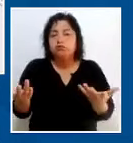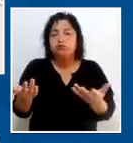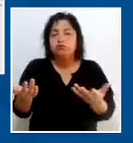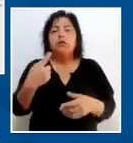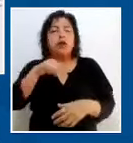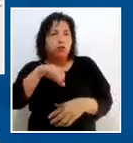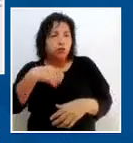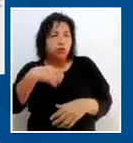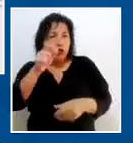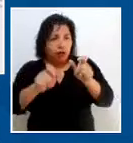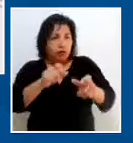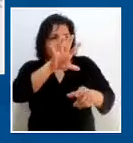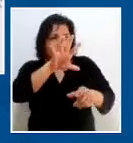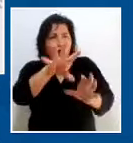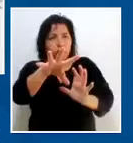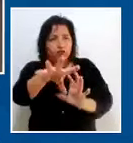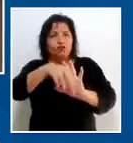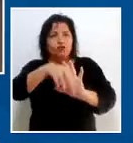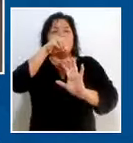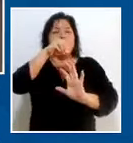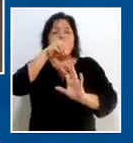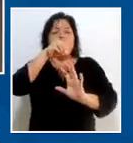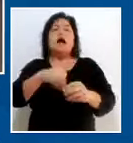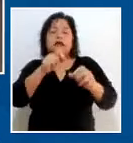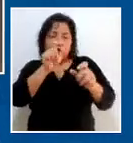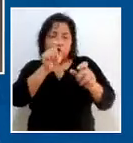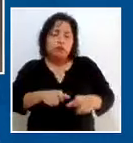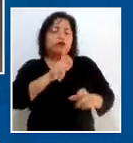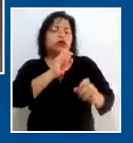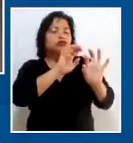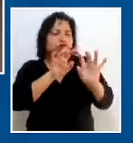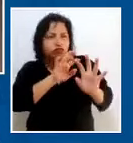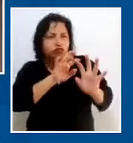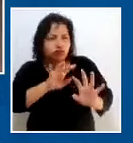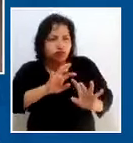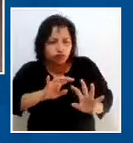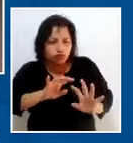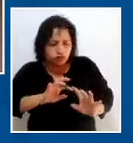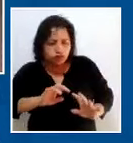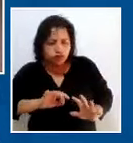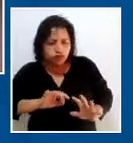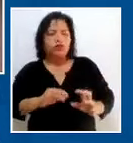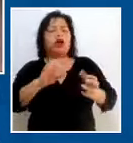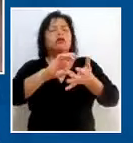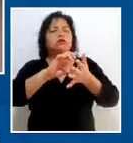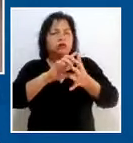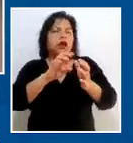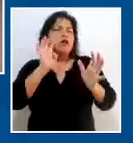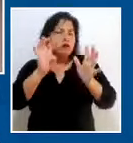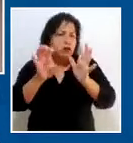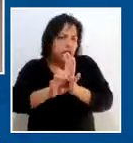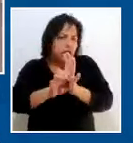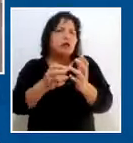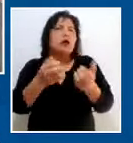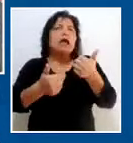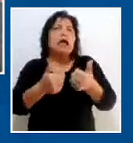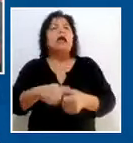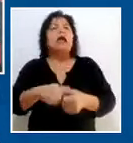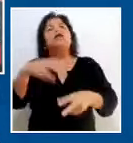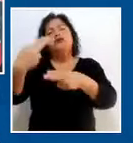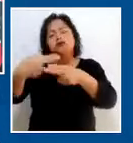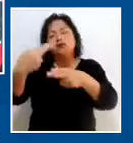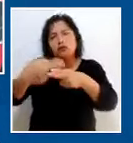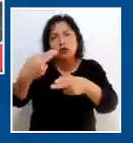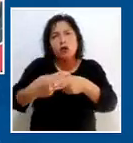puede descargarse ese formato y la persona puede completar los datos esenciales, como por ejemplo sus datos de